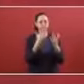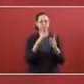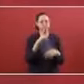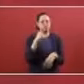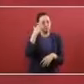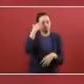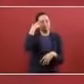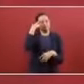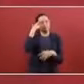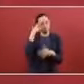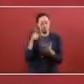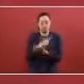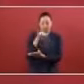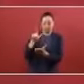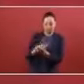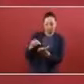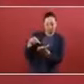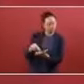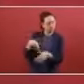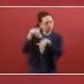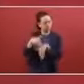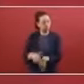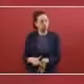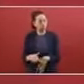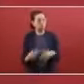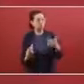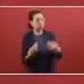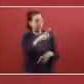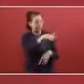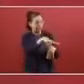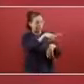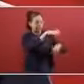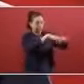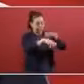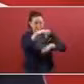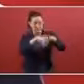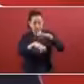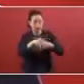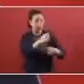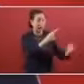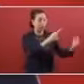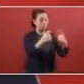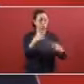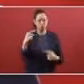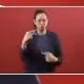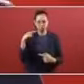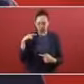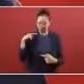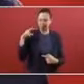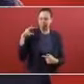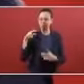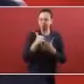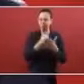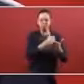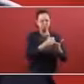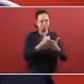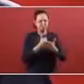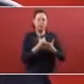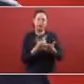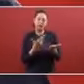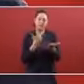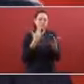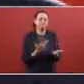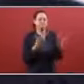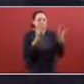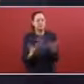si hay algunos empresarios que quieran ayudar, pues son bienvenidos, para